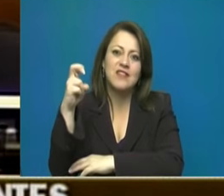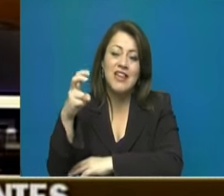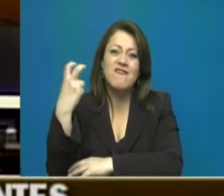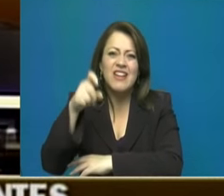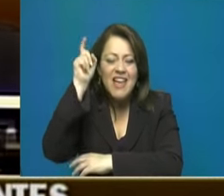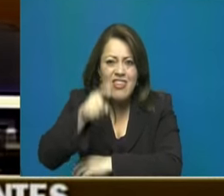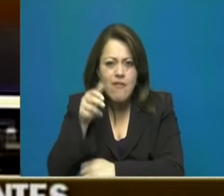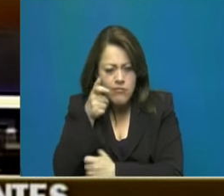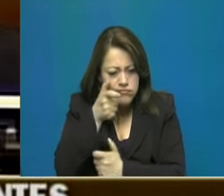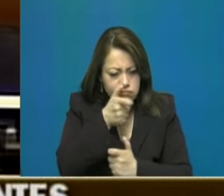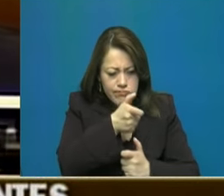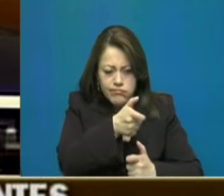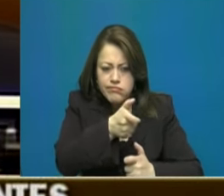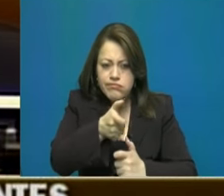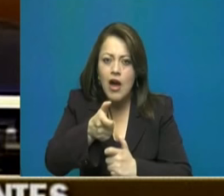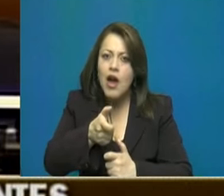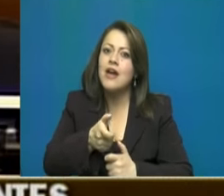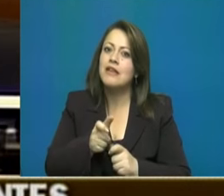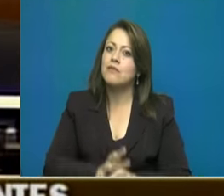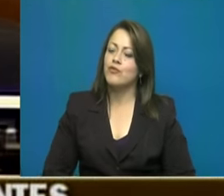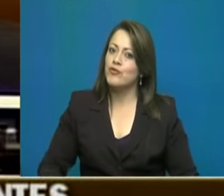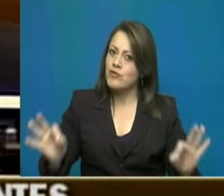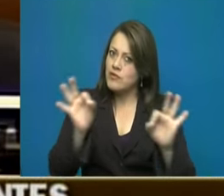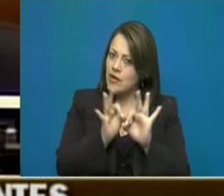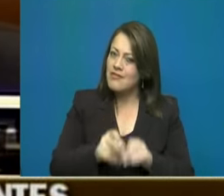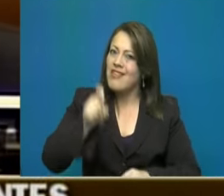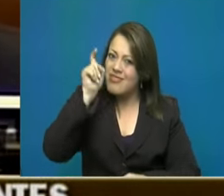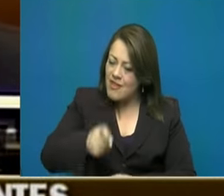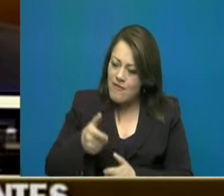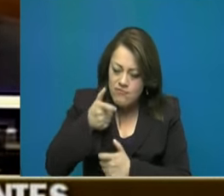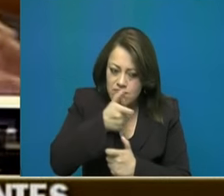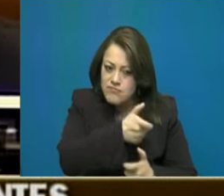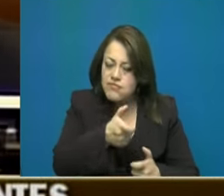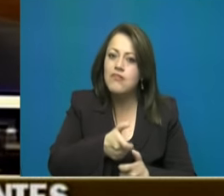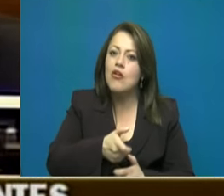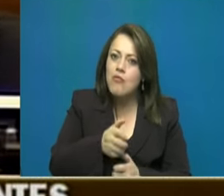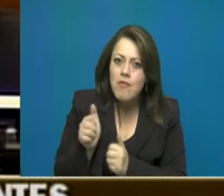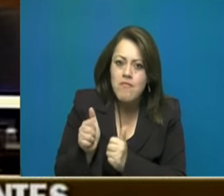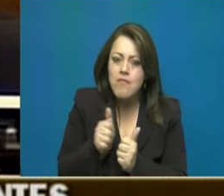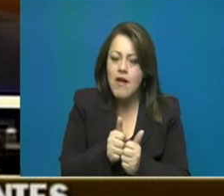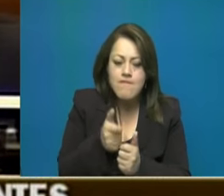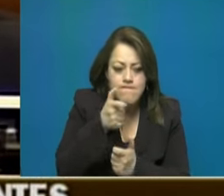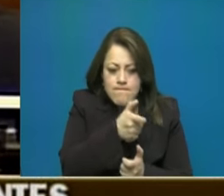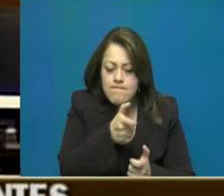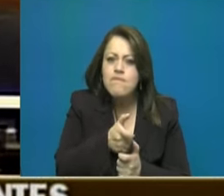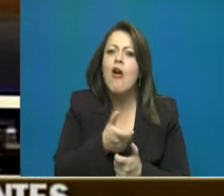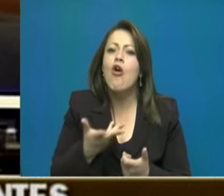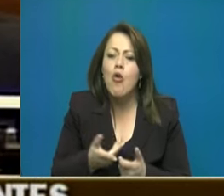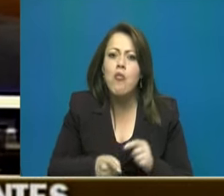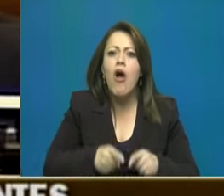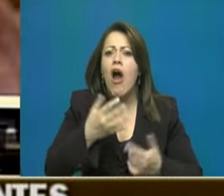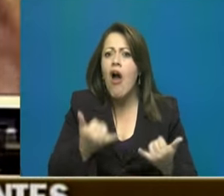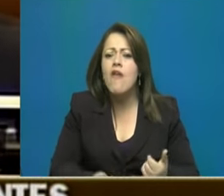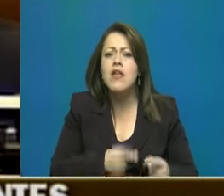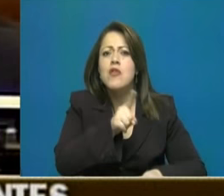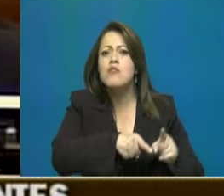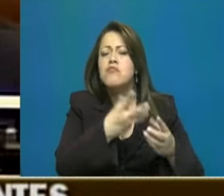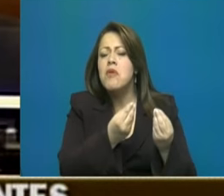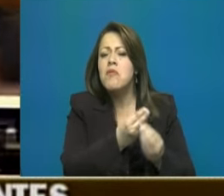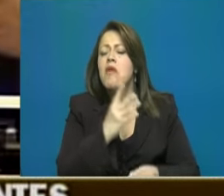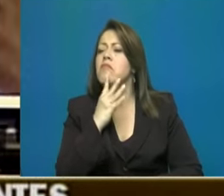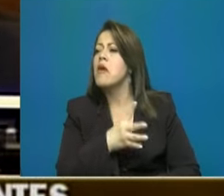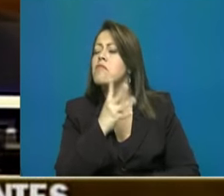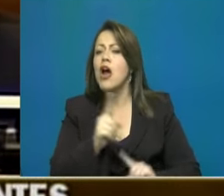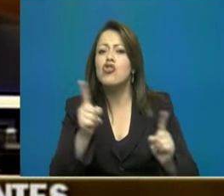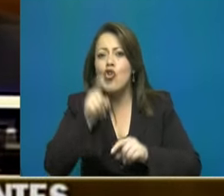persiga el delito electoral. Tienen que perseguir el delito electoral como una forma de quitar del medio a estas personas